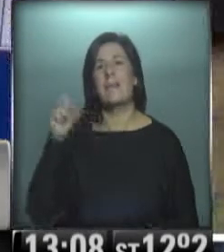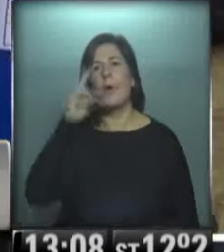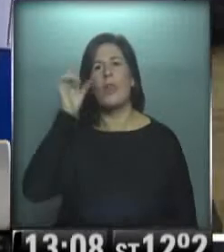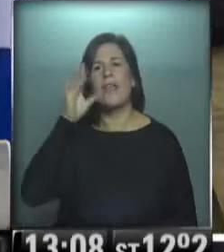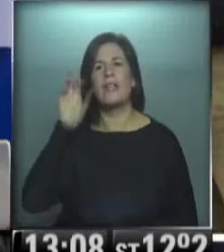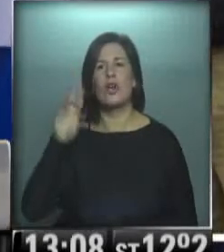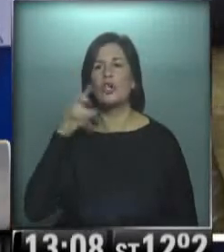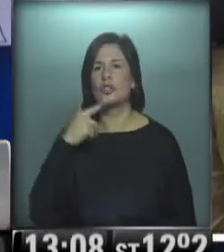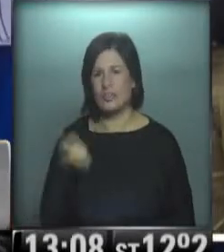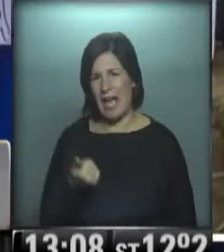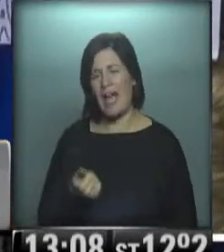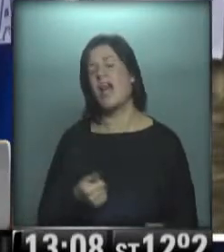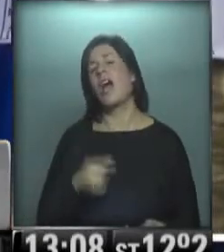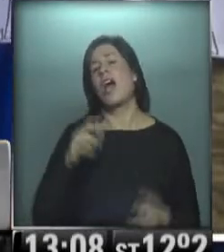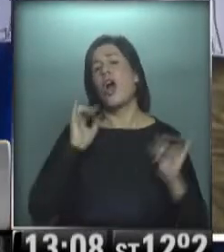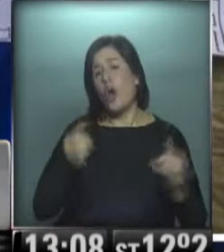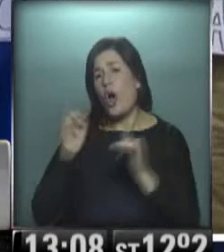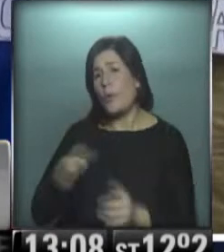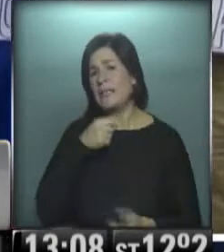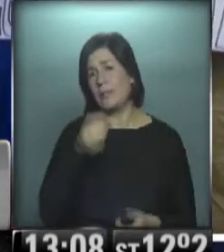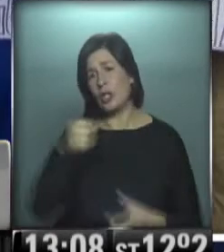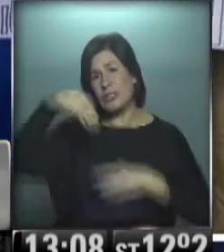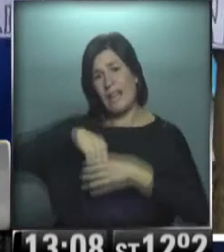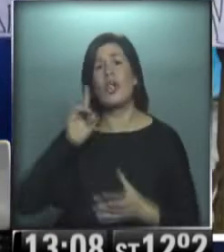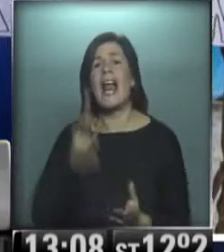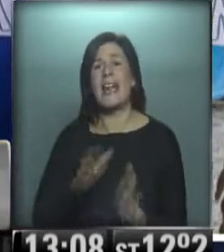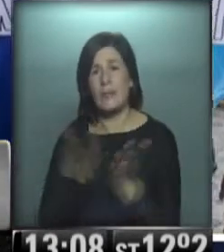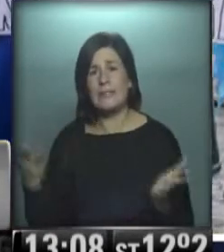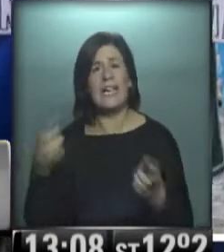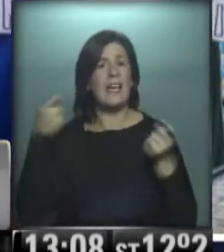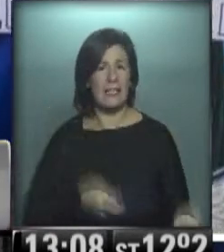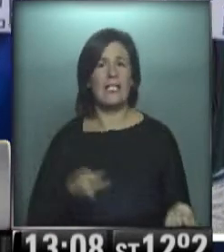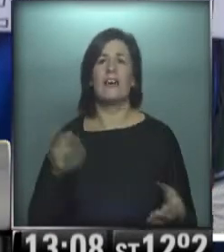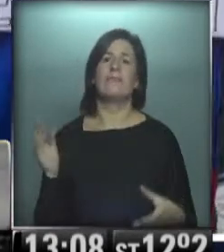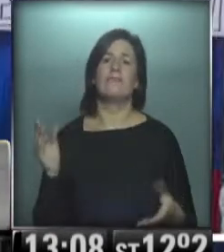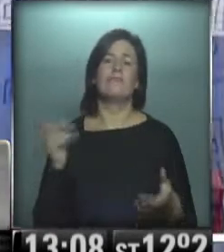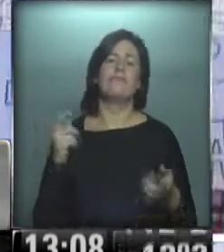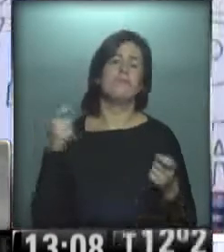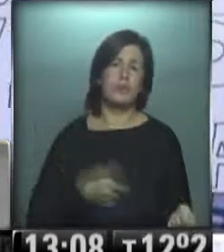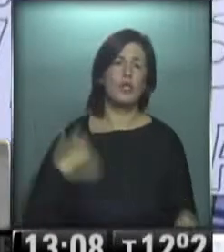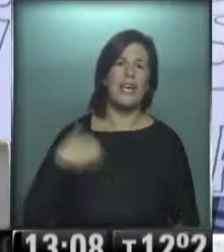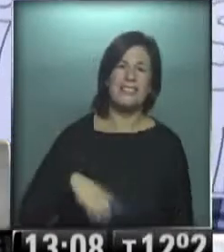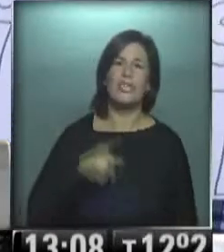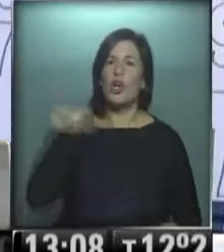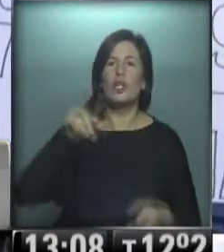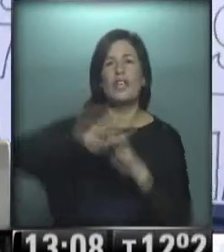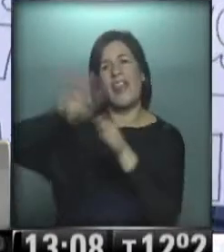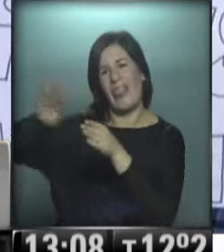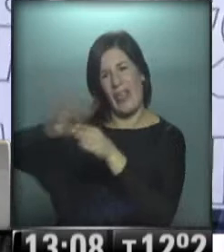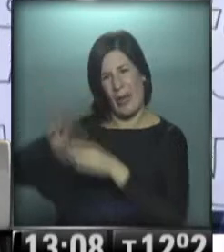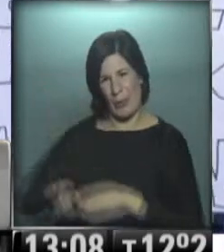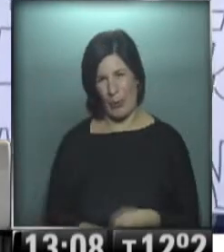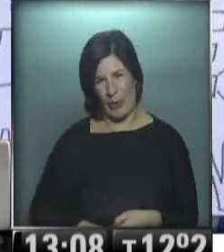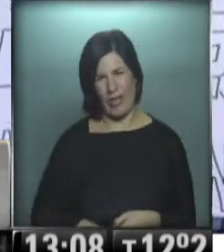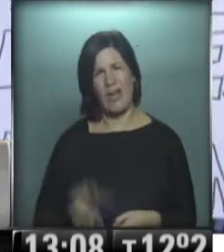periodistas, jóvenes periodistas de la Garganta Poderosa que se suman a esta campaña en contra de los buitres y a favor de los intereses de